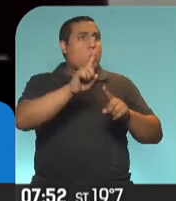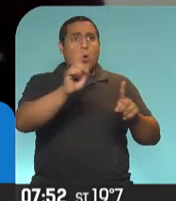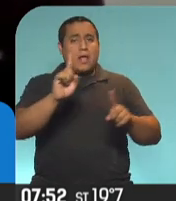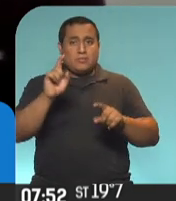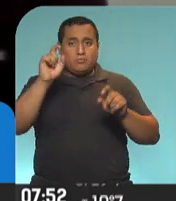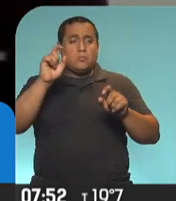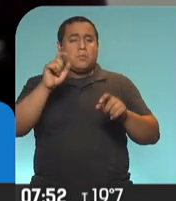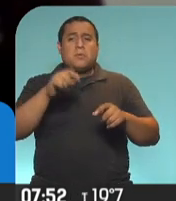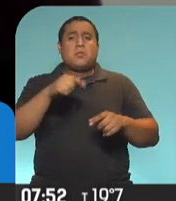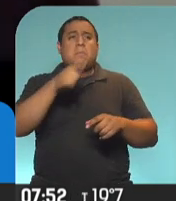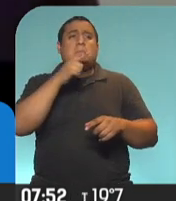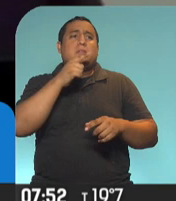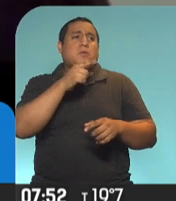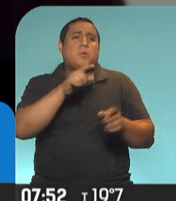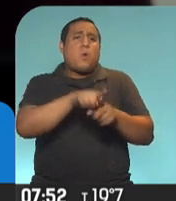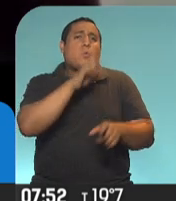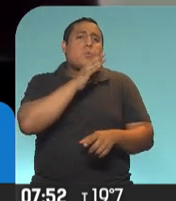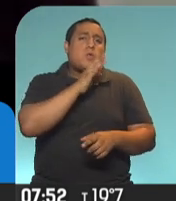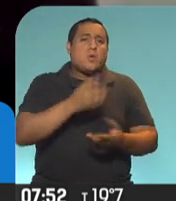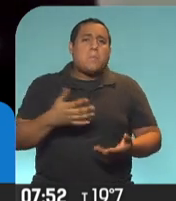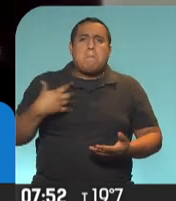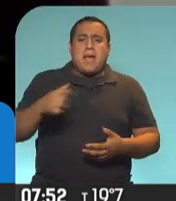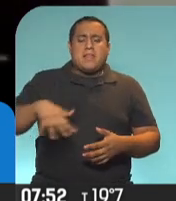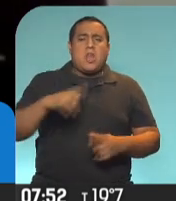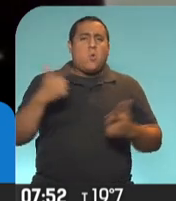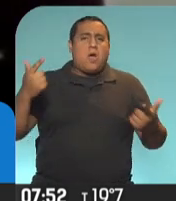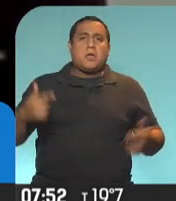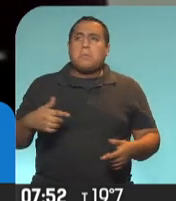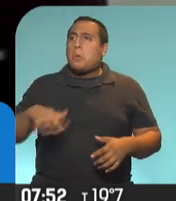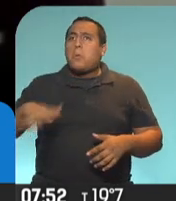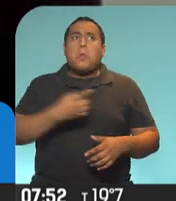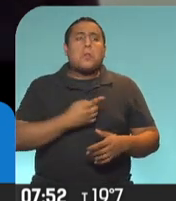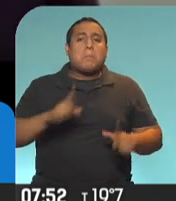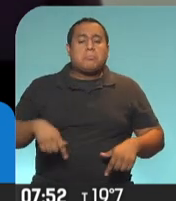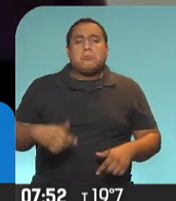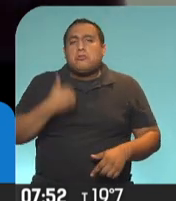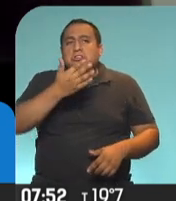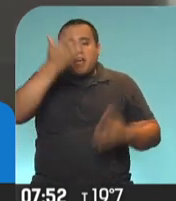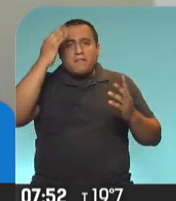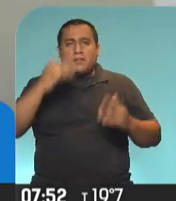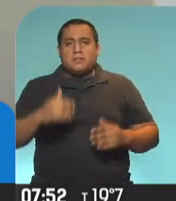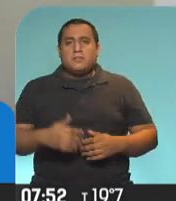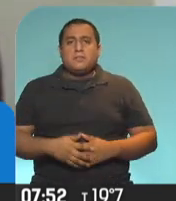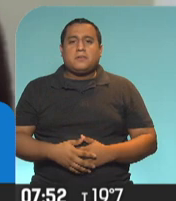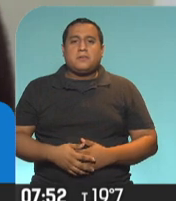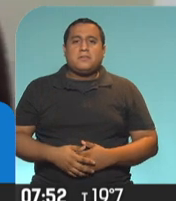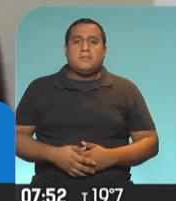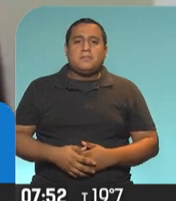son como los judíos porque no tienen patria no sabe dónde están porque son como los judíos porque no tienen patria no sabe dónde están